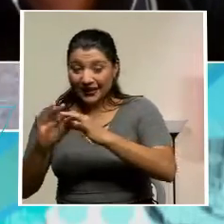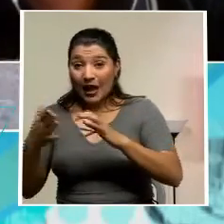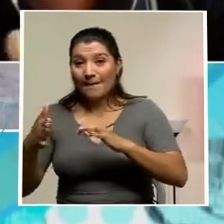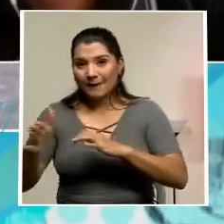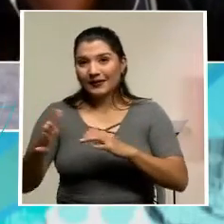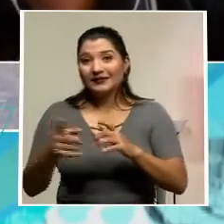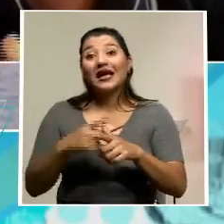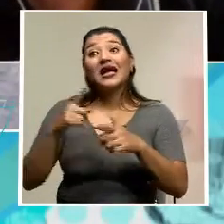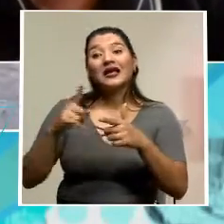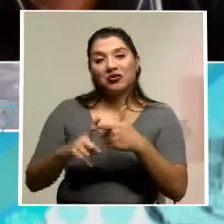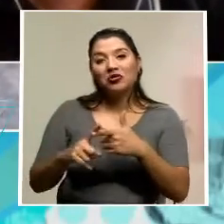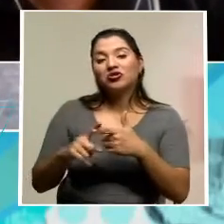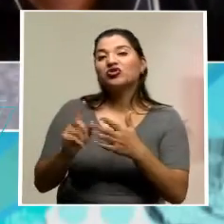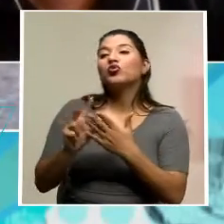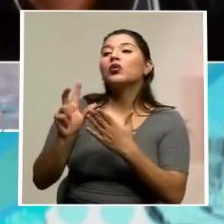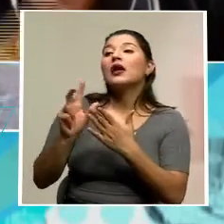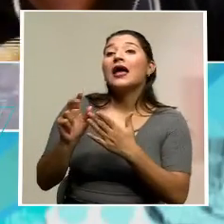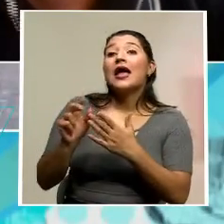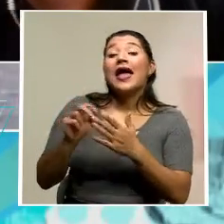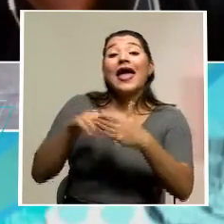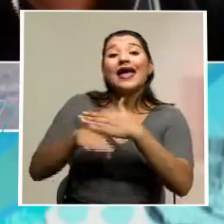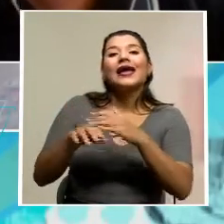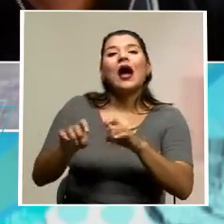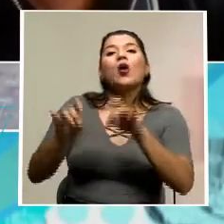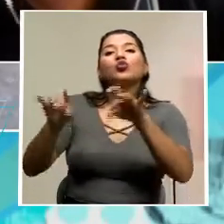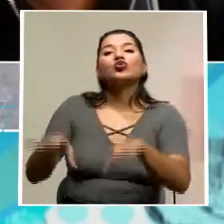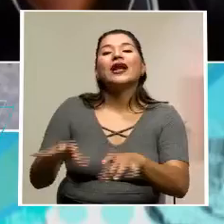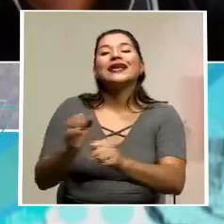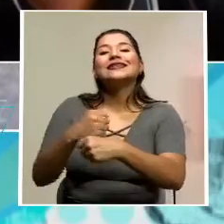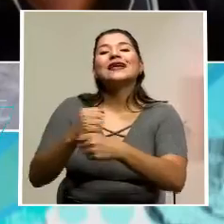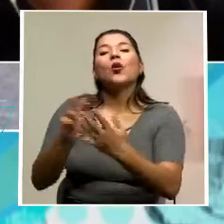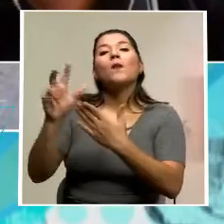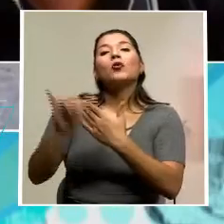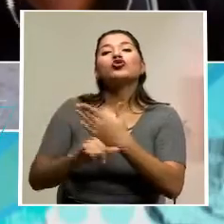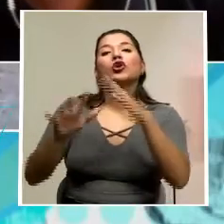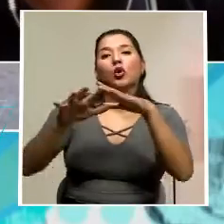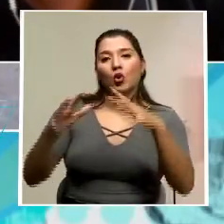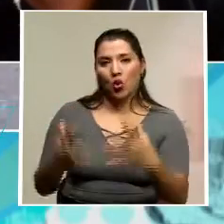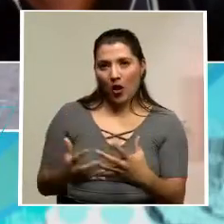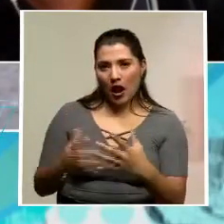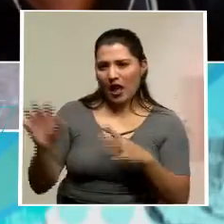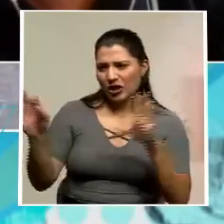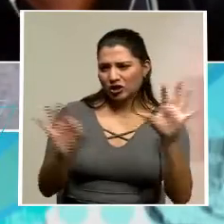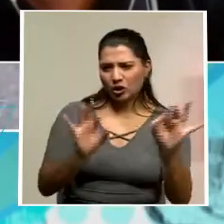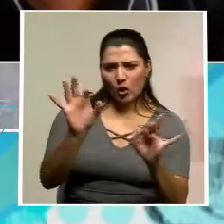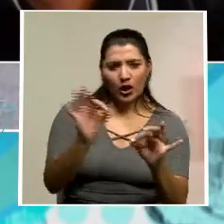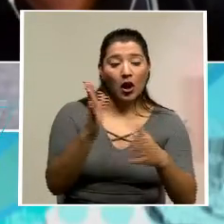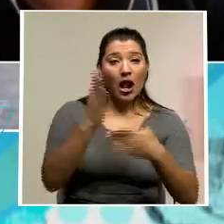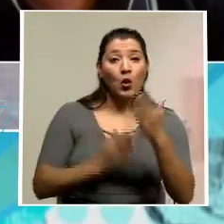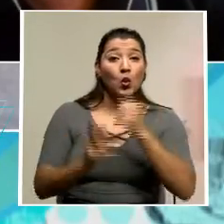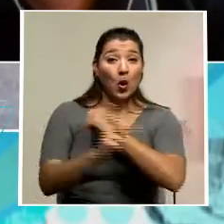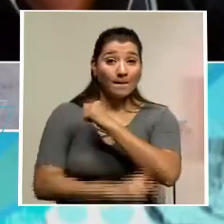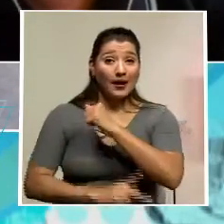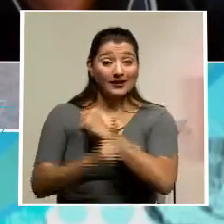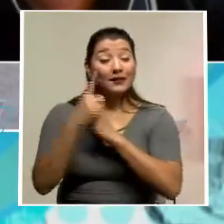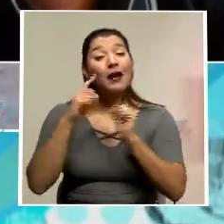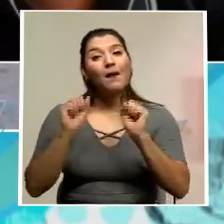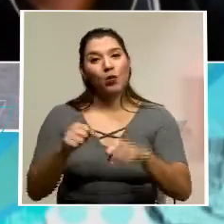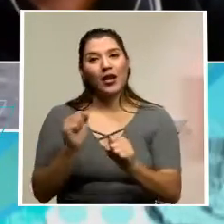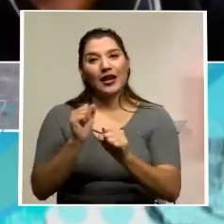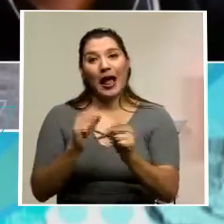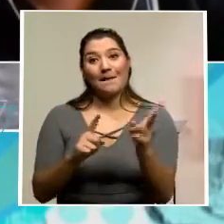del proyecto global para comprobar la eficacia de este protocolo de campo, de esta técnica del ADN